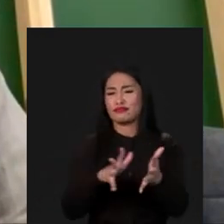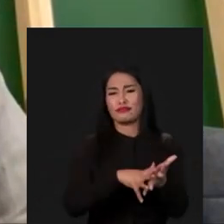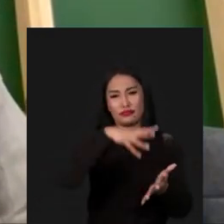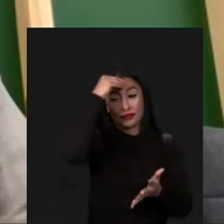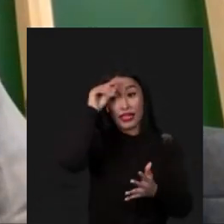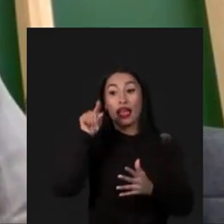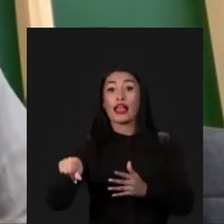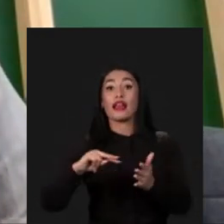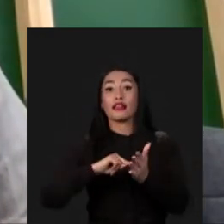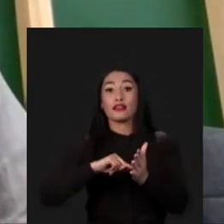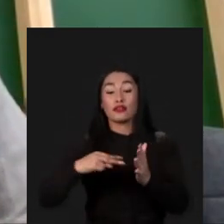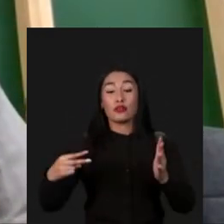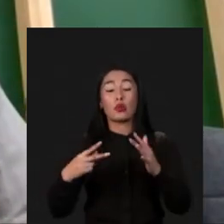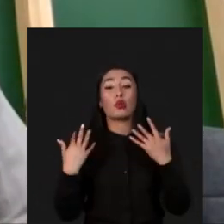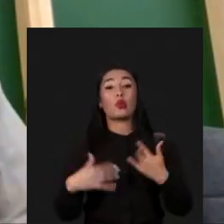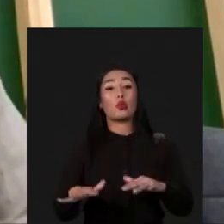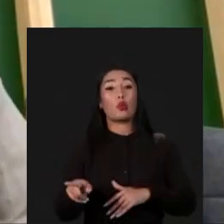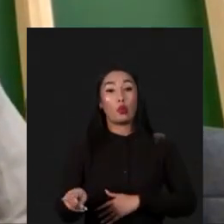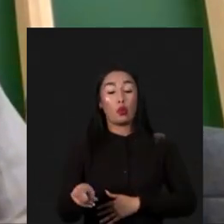permitir